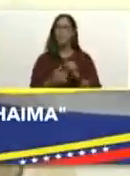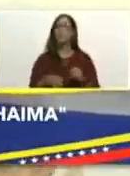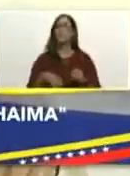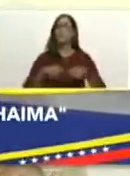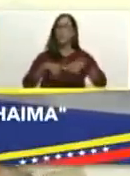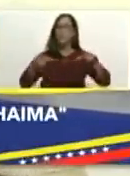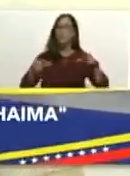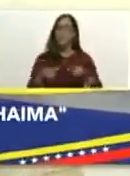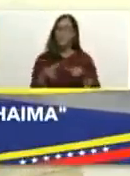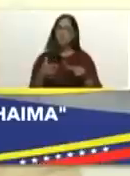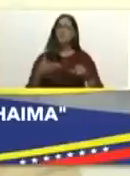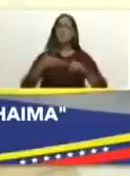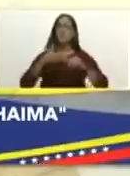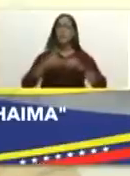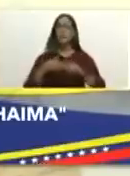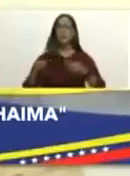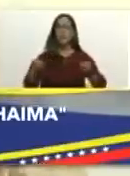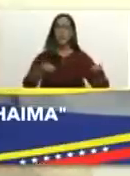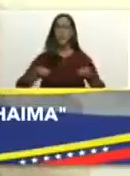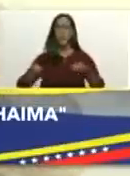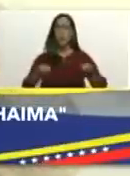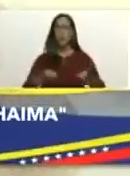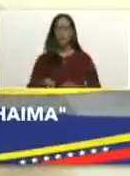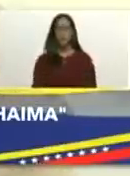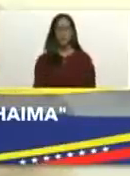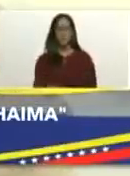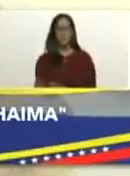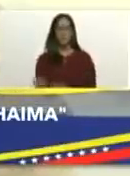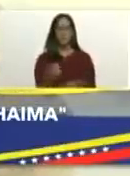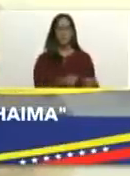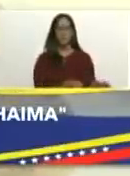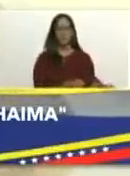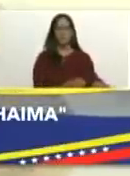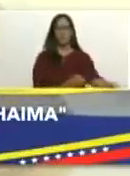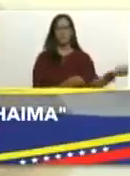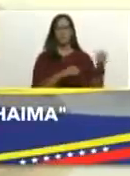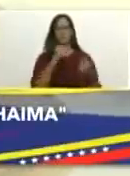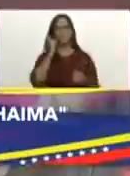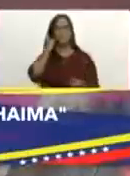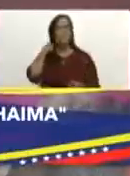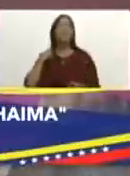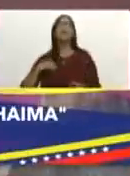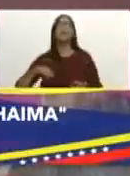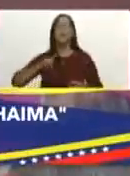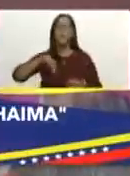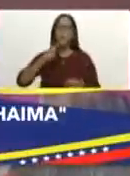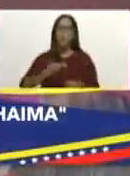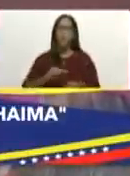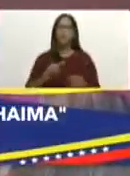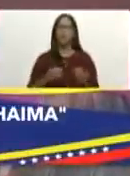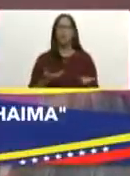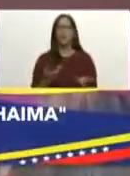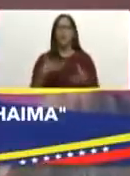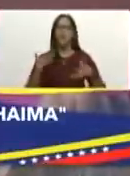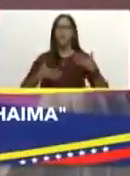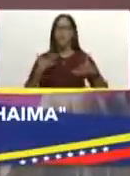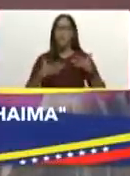petrolífera del Orinoco. Y luego yo, en uno de los primeros actos como presidente ya